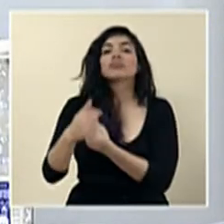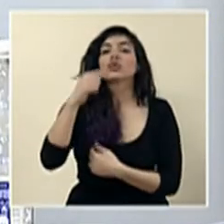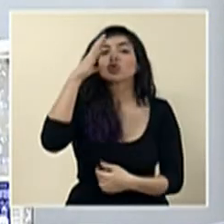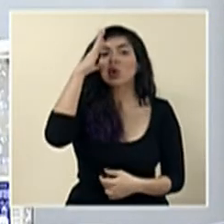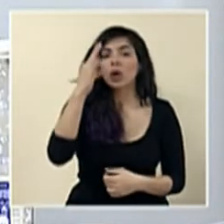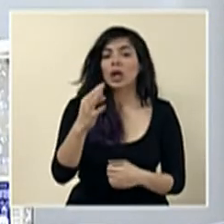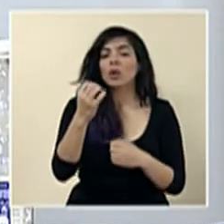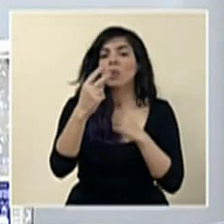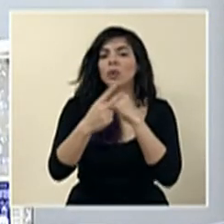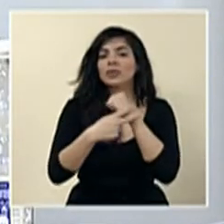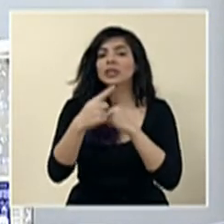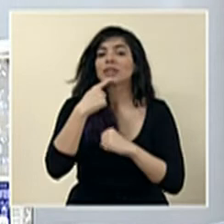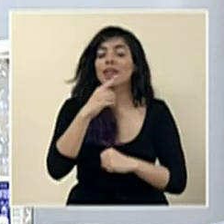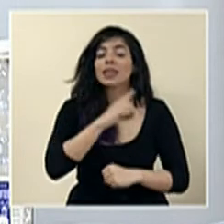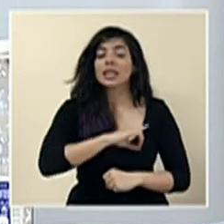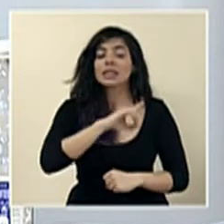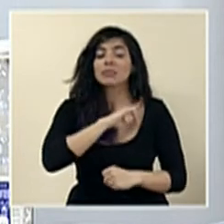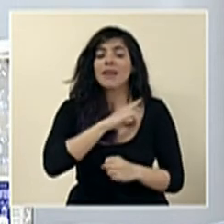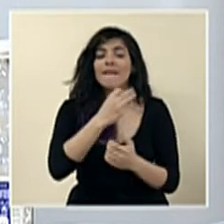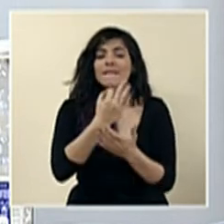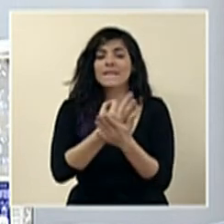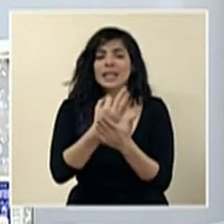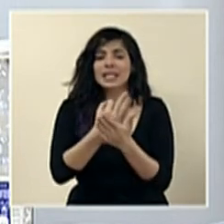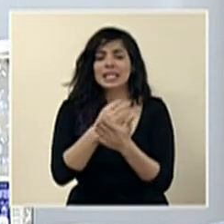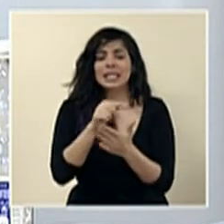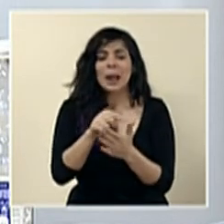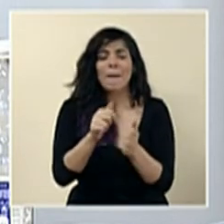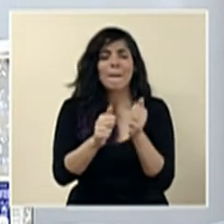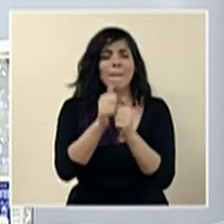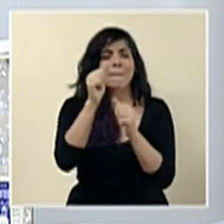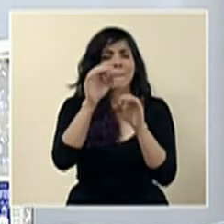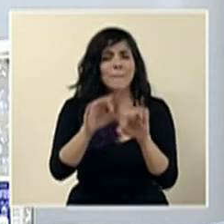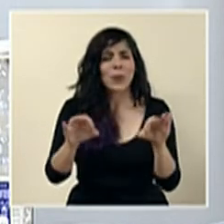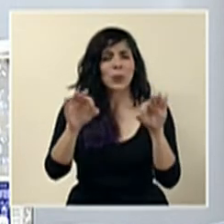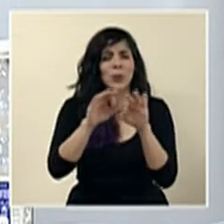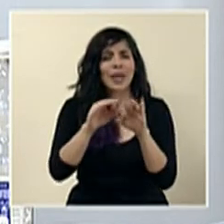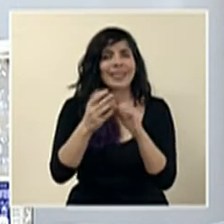ocasiones que la disciplina fiscal es más